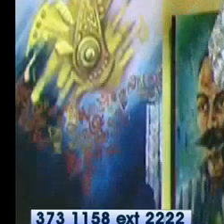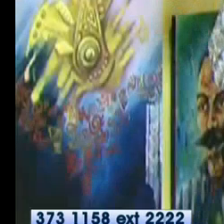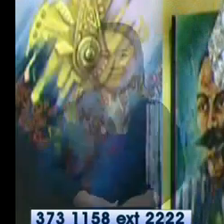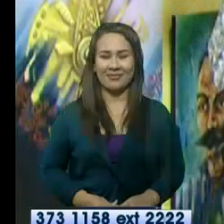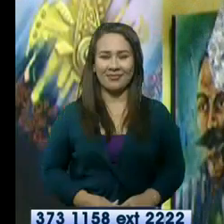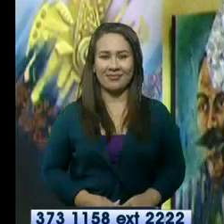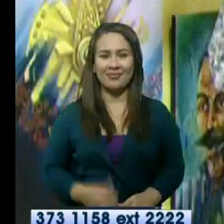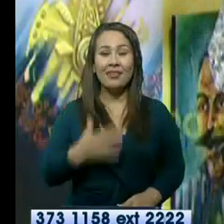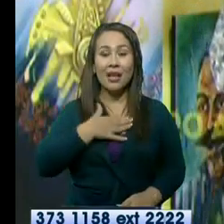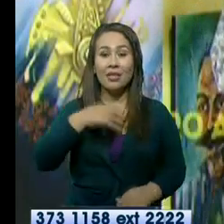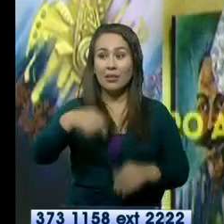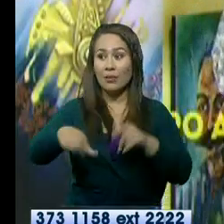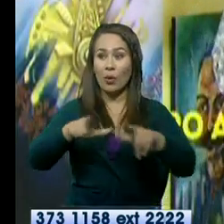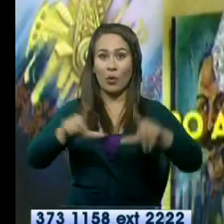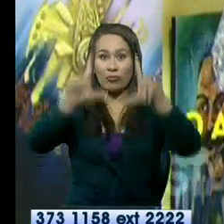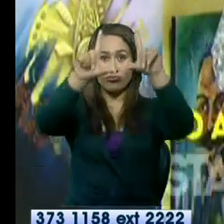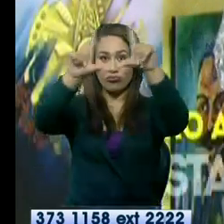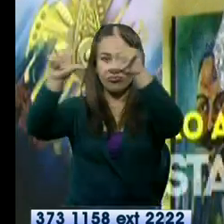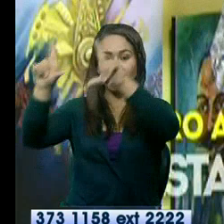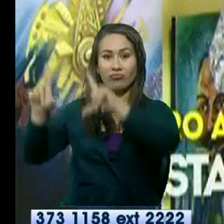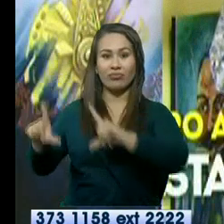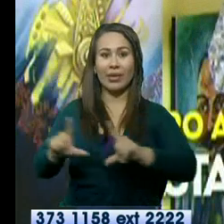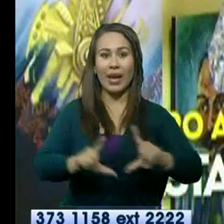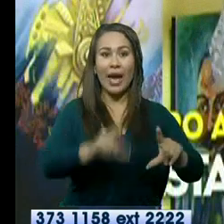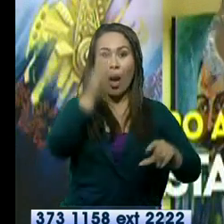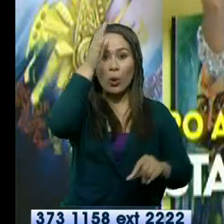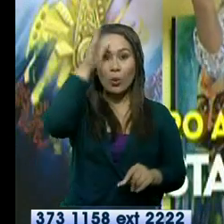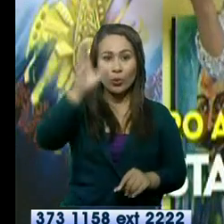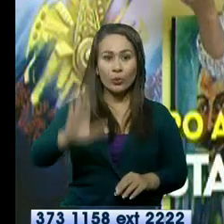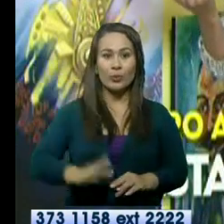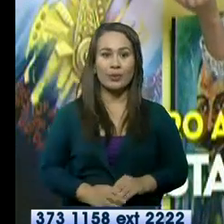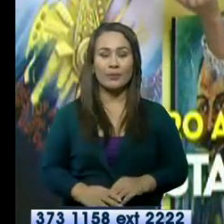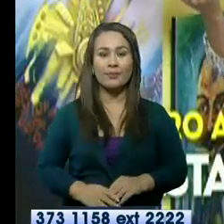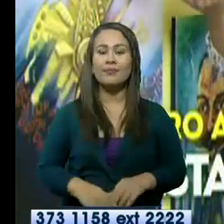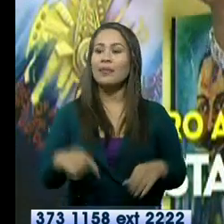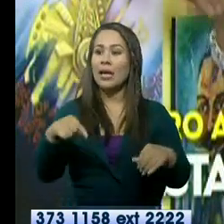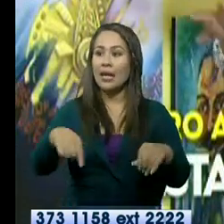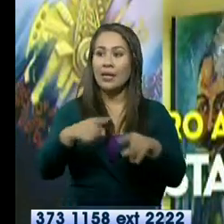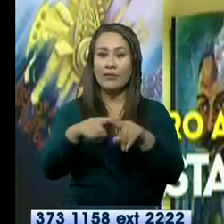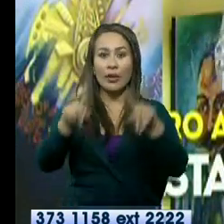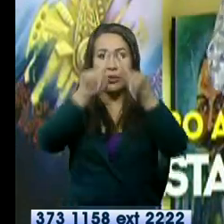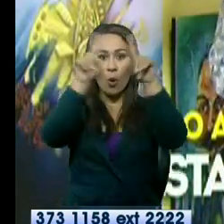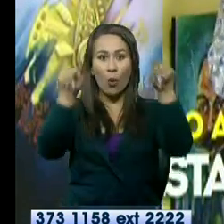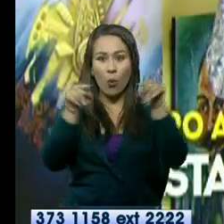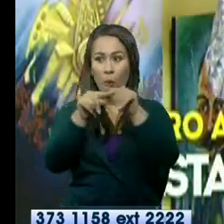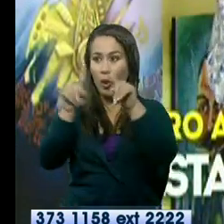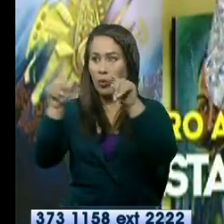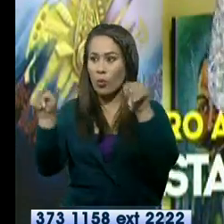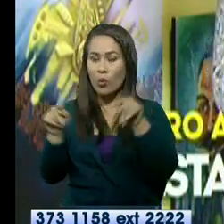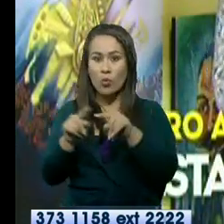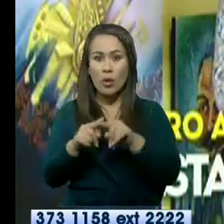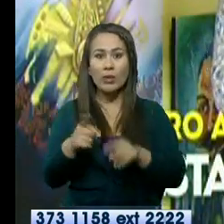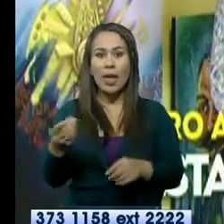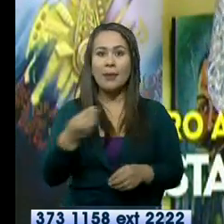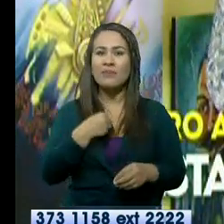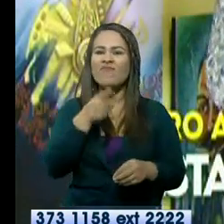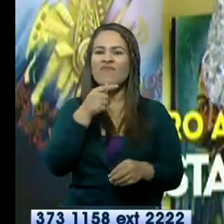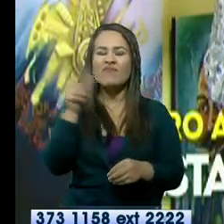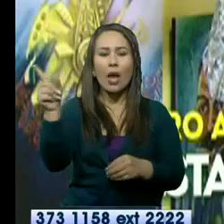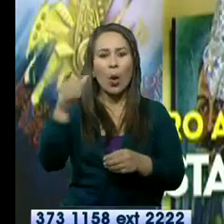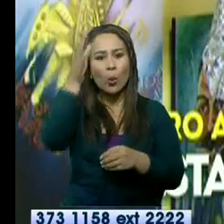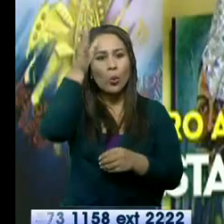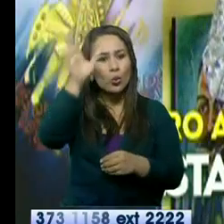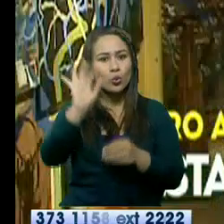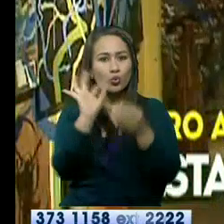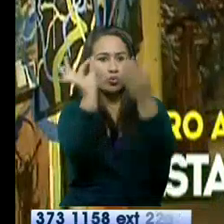Estamos en la Galería del Centro Cultural Huasicuy y tenemos aquí varios cuadros del arte contemporáneo. Pedro Avellaneda nos